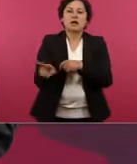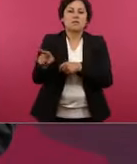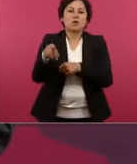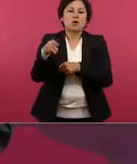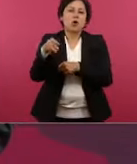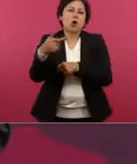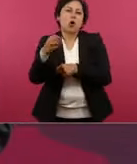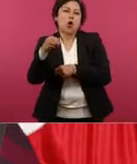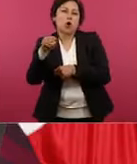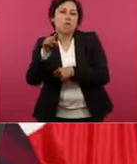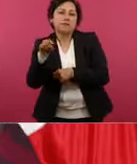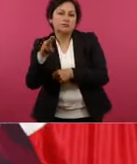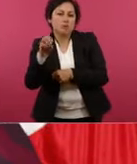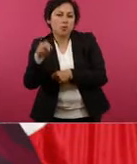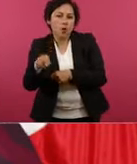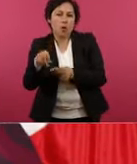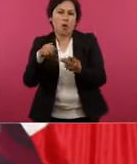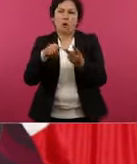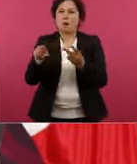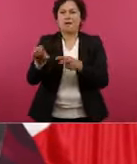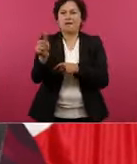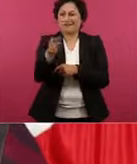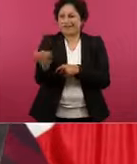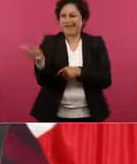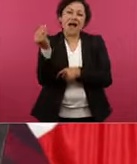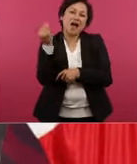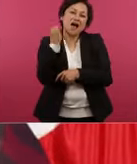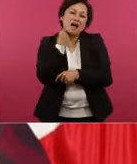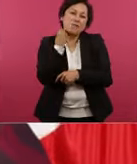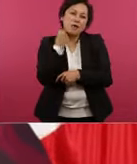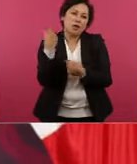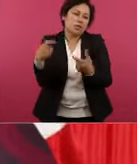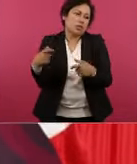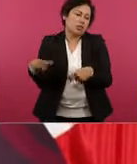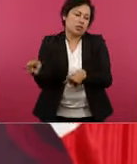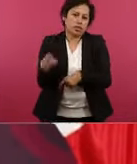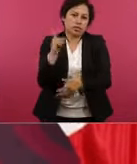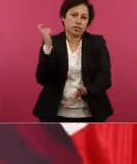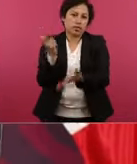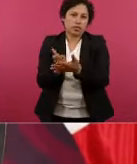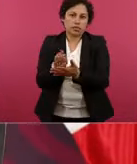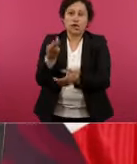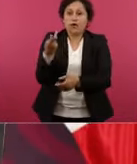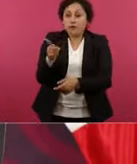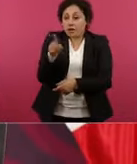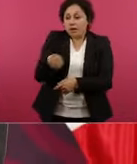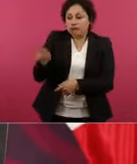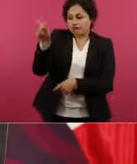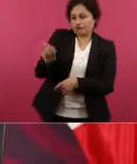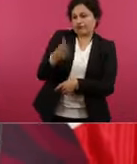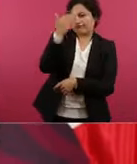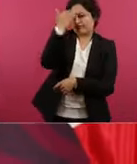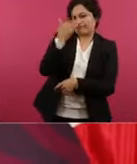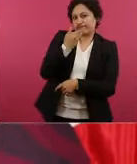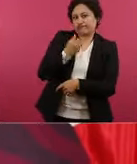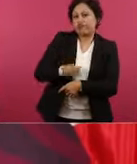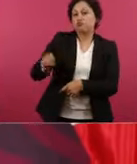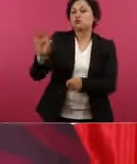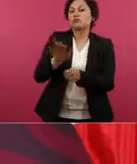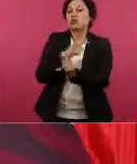¿Sí? De esos que cobran muchísimo, pero que son famosos porque tienen influencias y